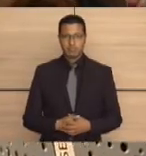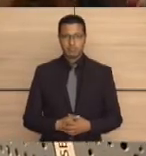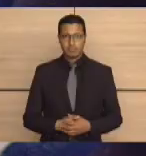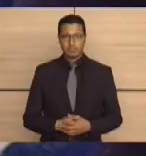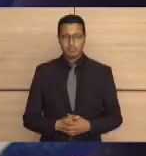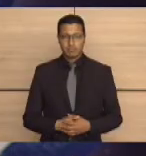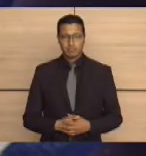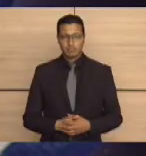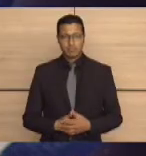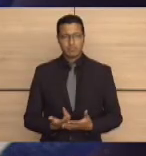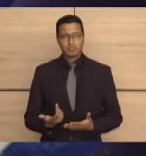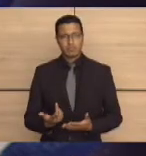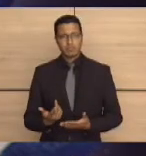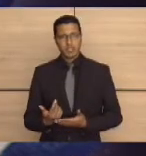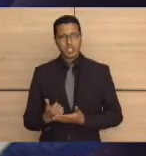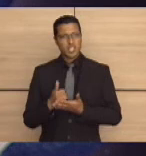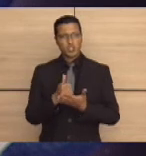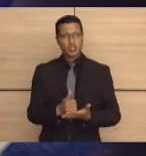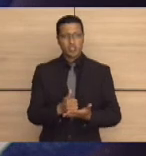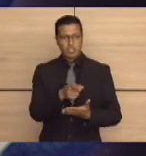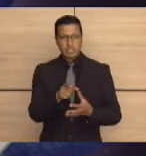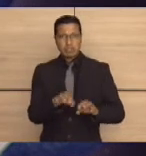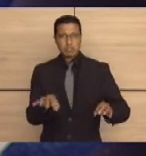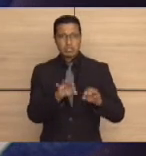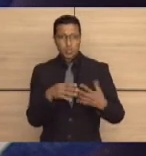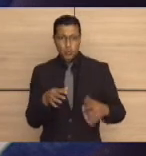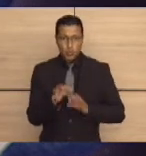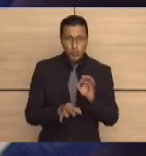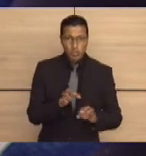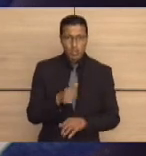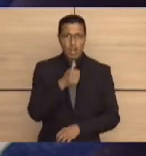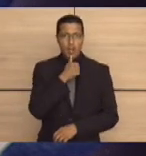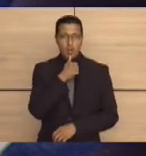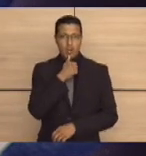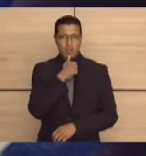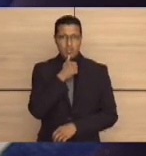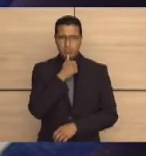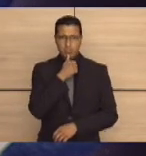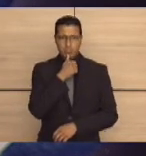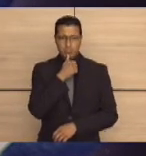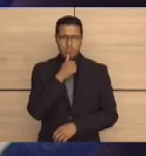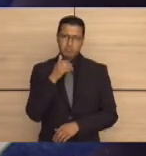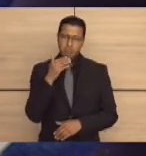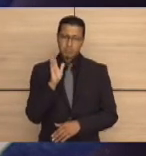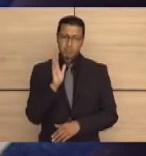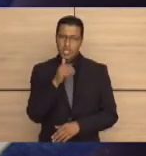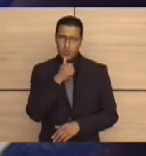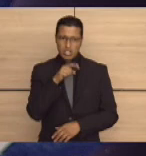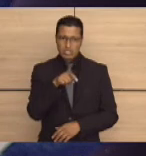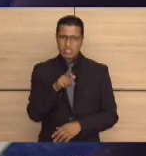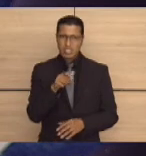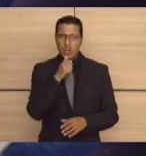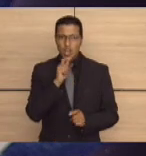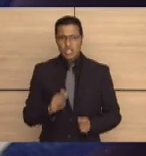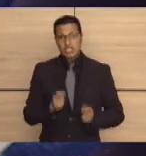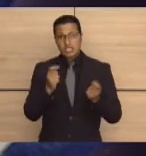no es simplemente el agua, porque el agua casi que termina siendo algo abstracto. Para salvar el agua hay